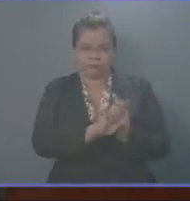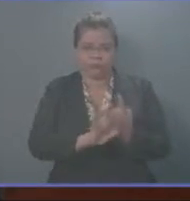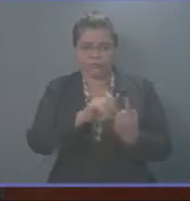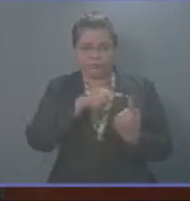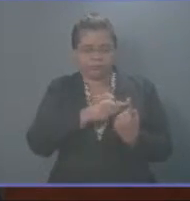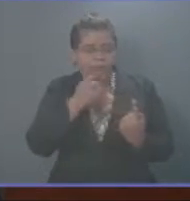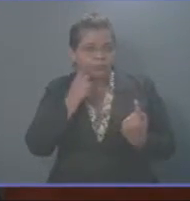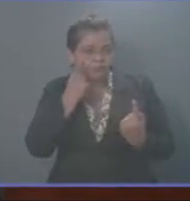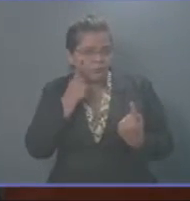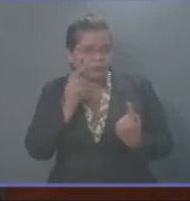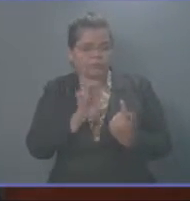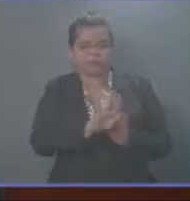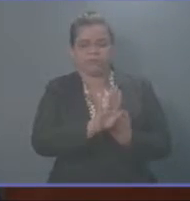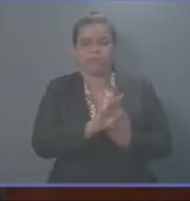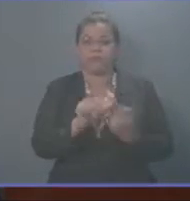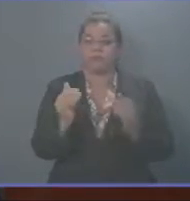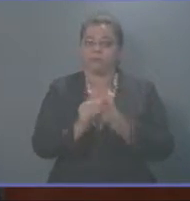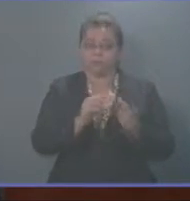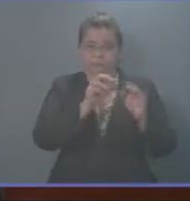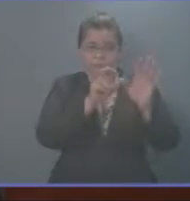Asimismo,